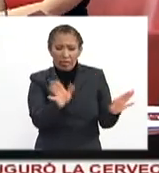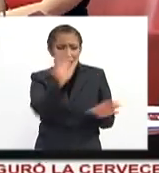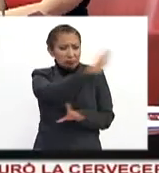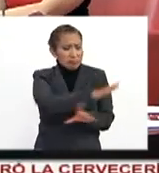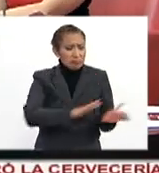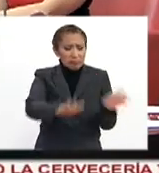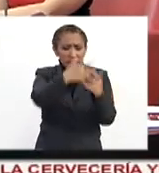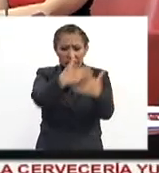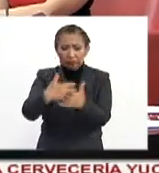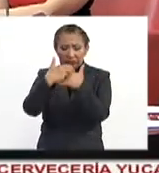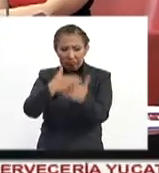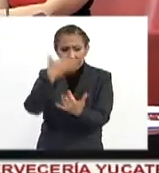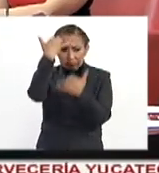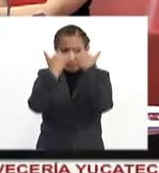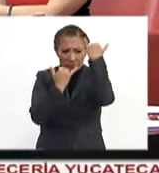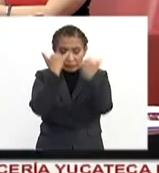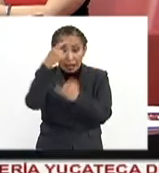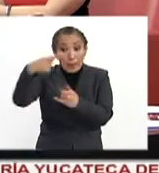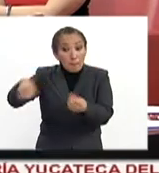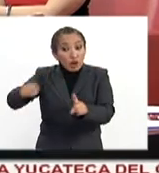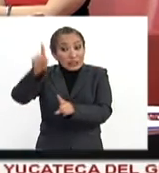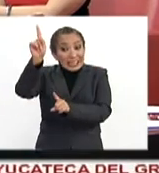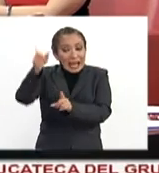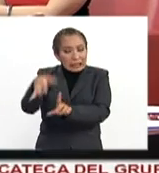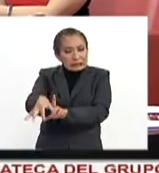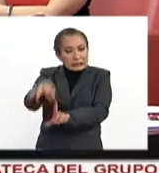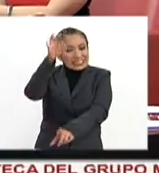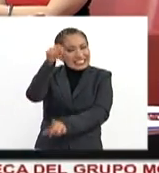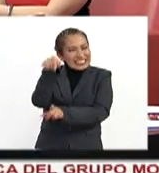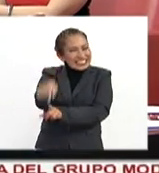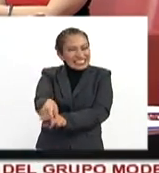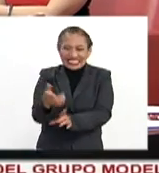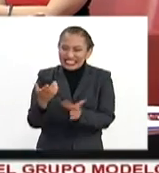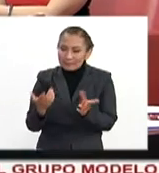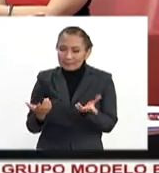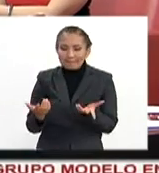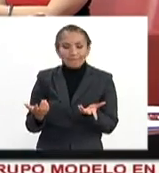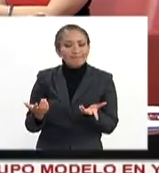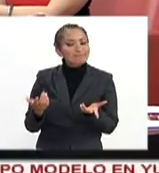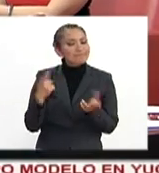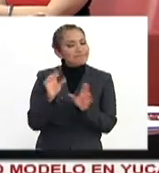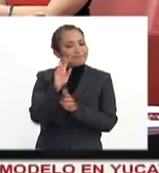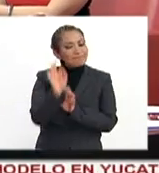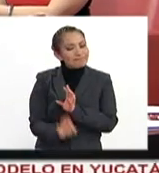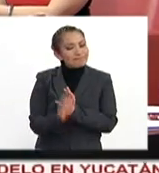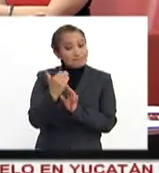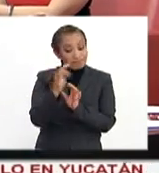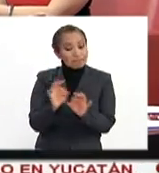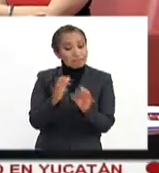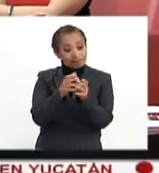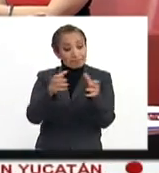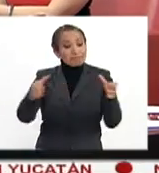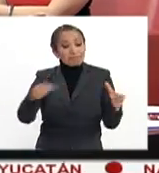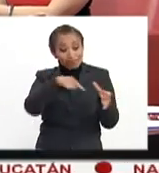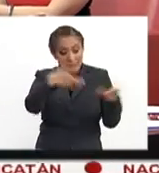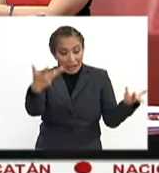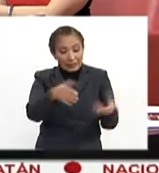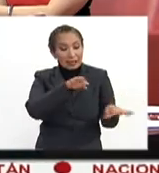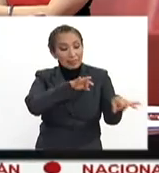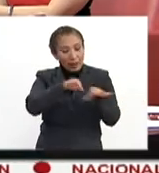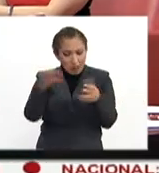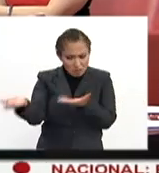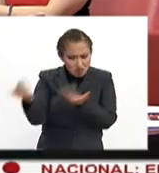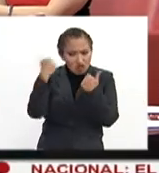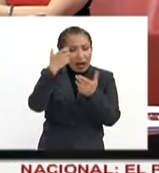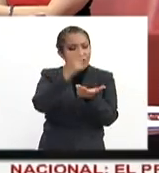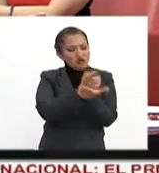alrededor de las industrias creativas y la música es un porcentaje muy importante que genera empleos, que